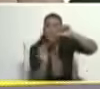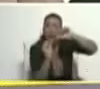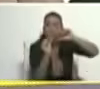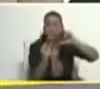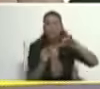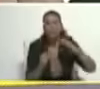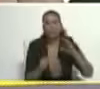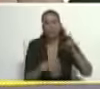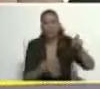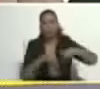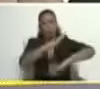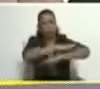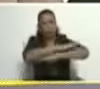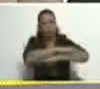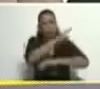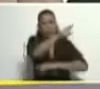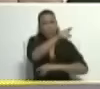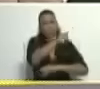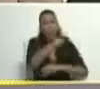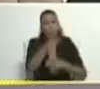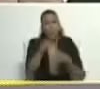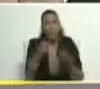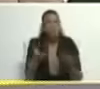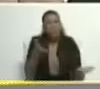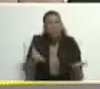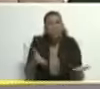es decir